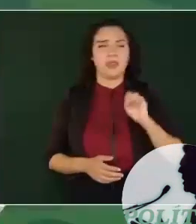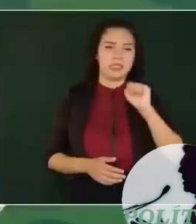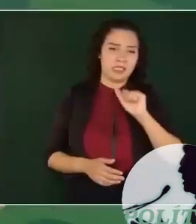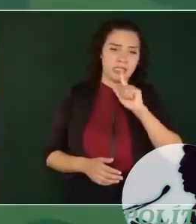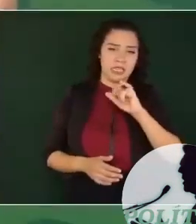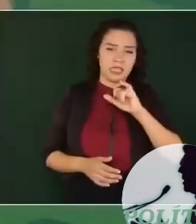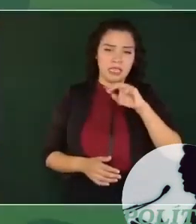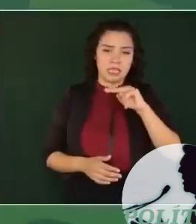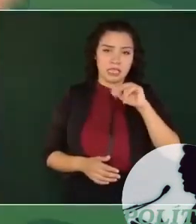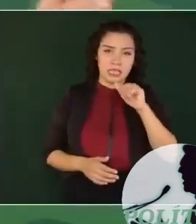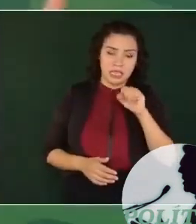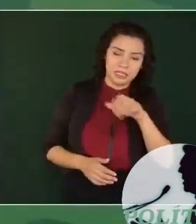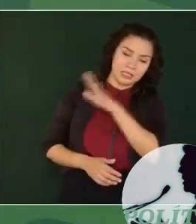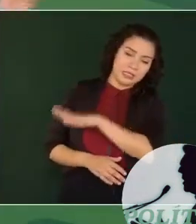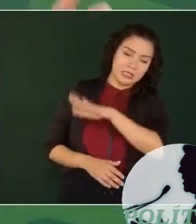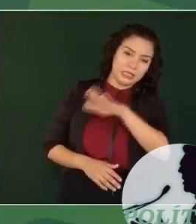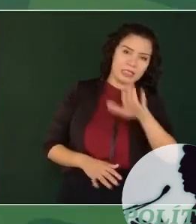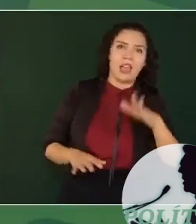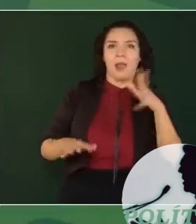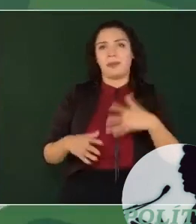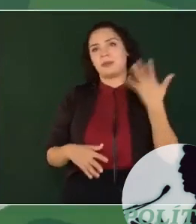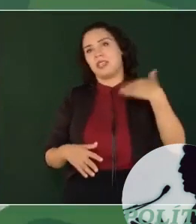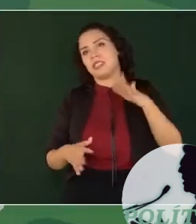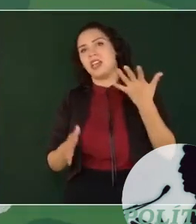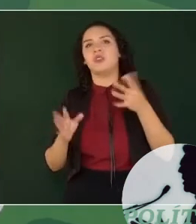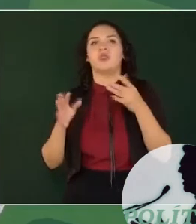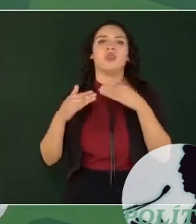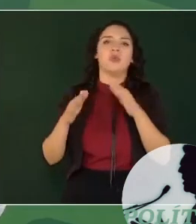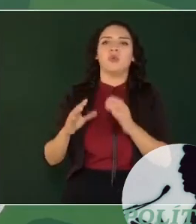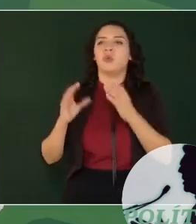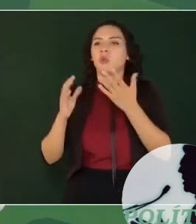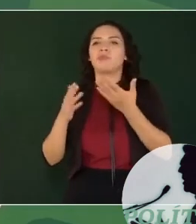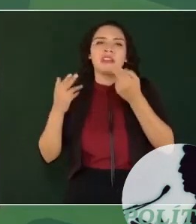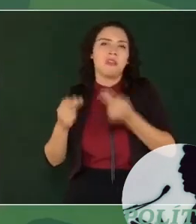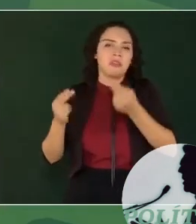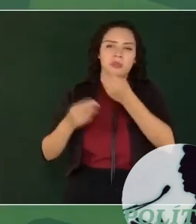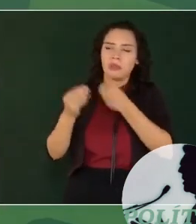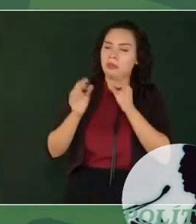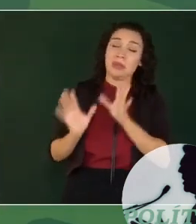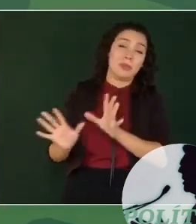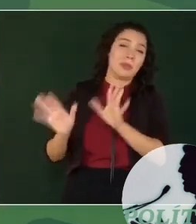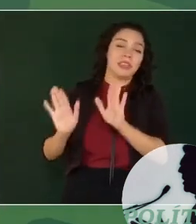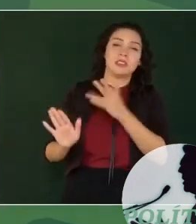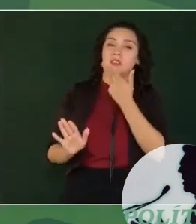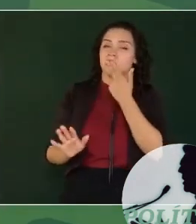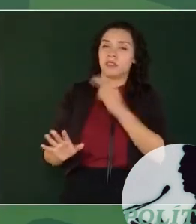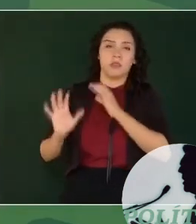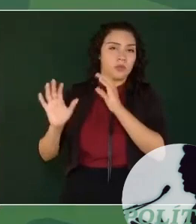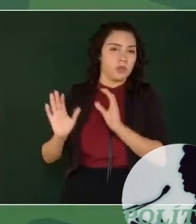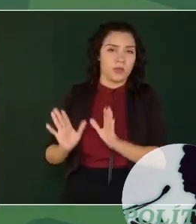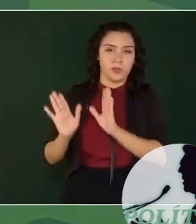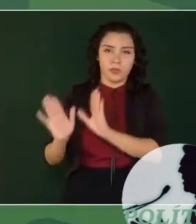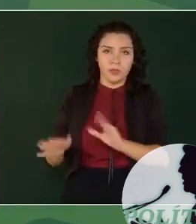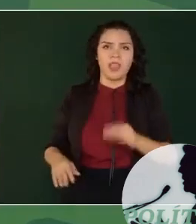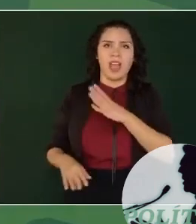y que se veía comercio incluso con todo el área del altiplano mexicano, y que ahí también está teniéndose ya